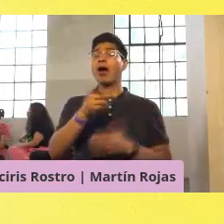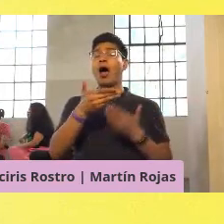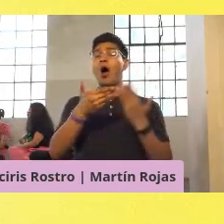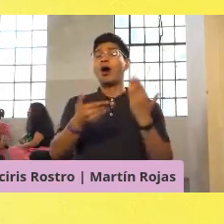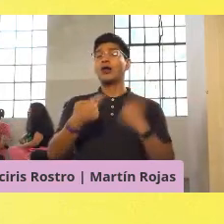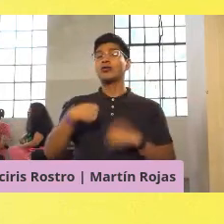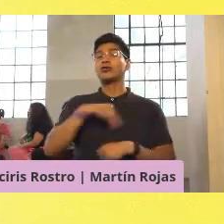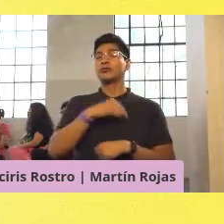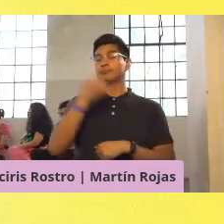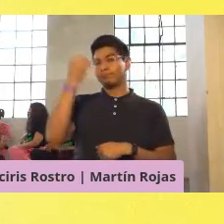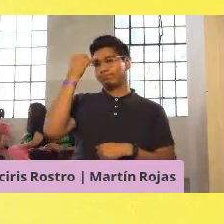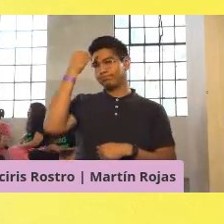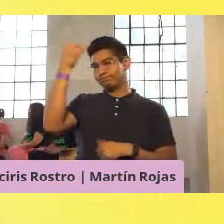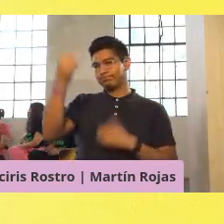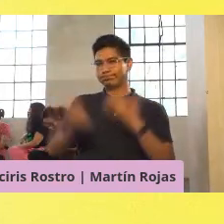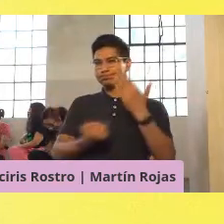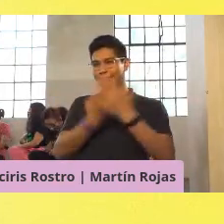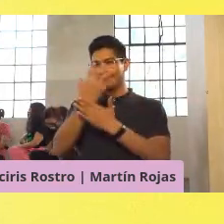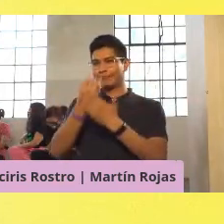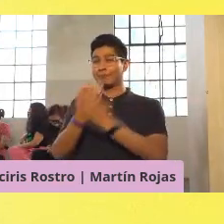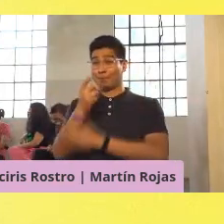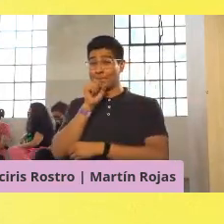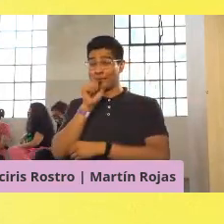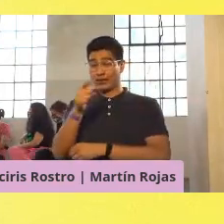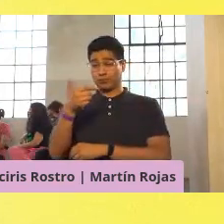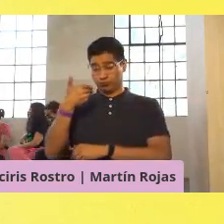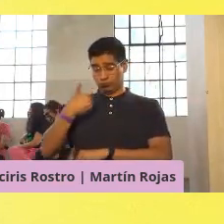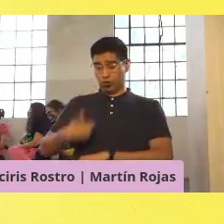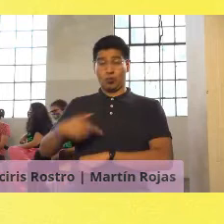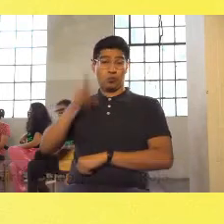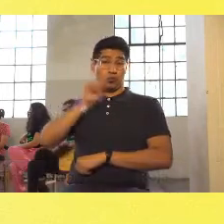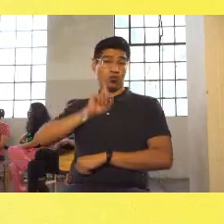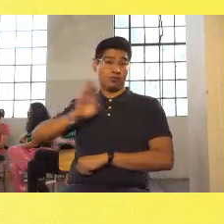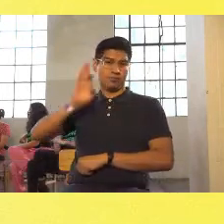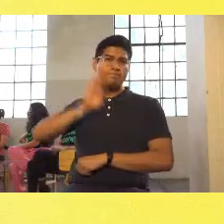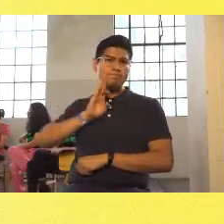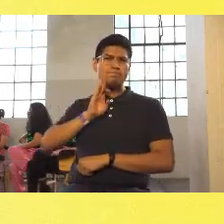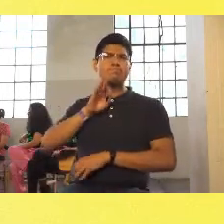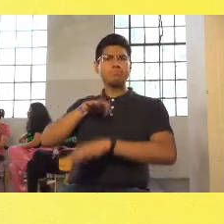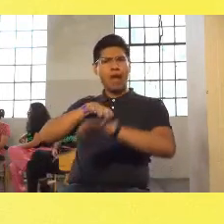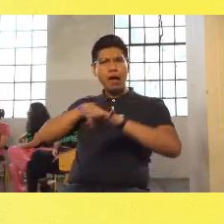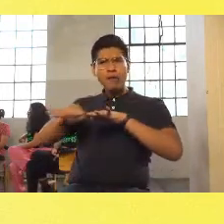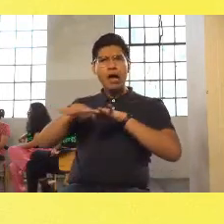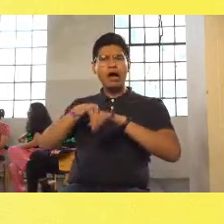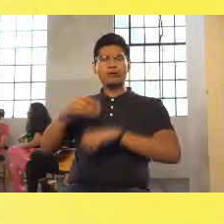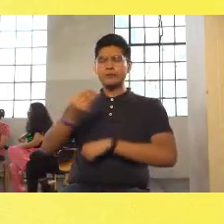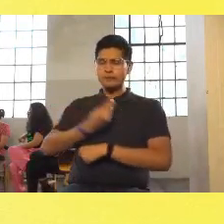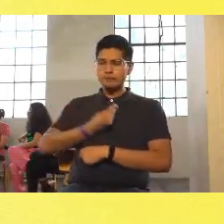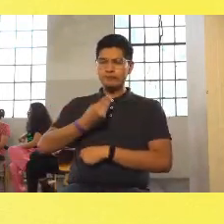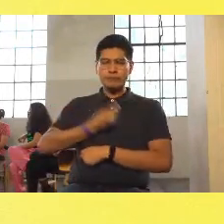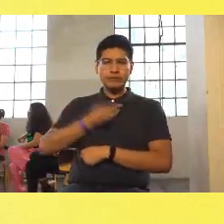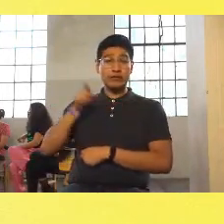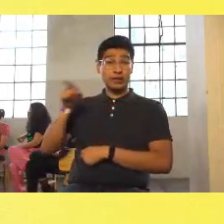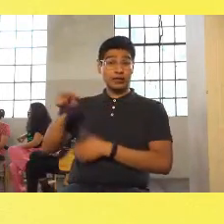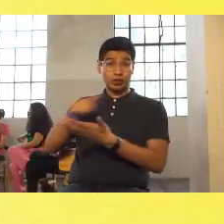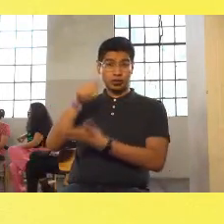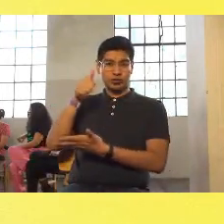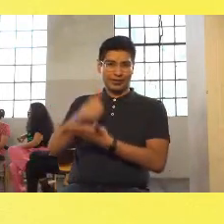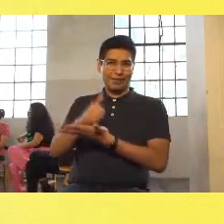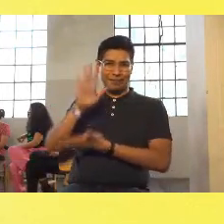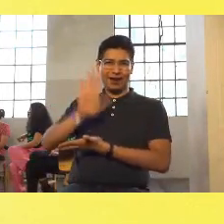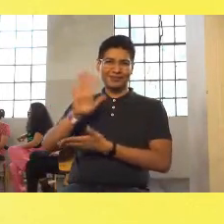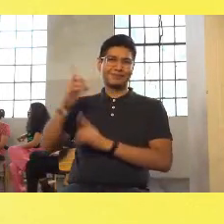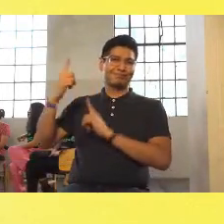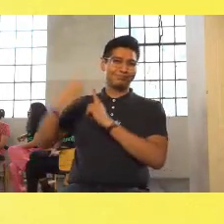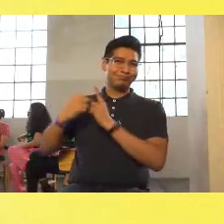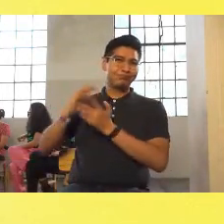creativas, como feministas, como mujeres que trabajan, que resisten en una ciudad que parece que nos está rechazando todo el tiempo, en